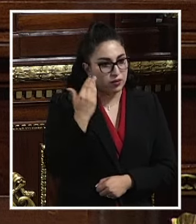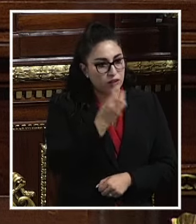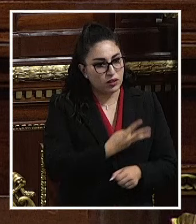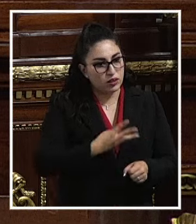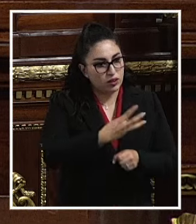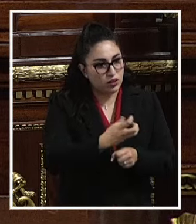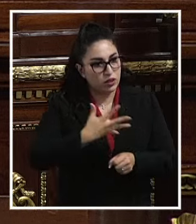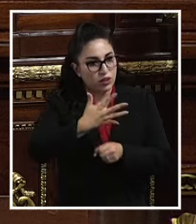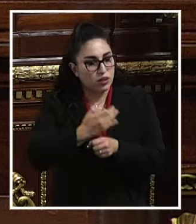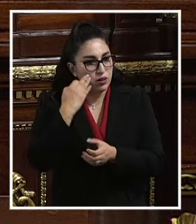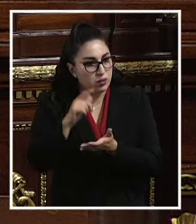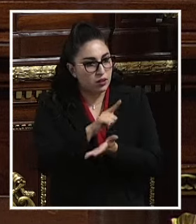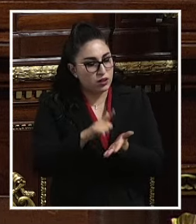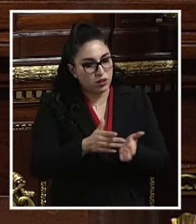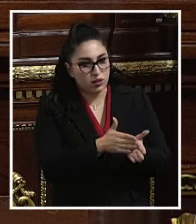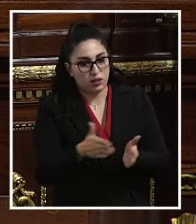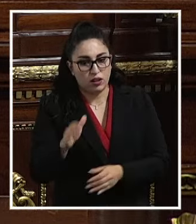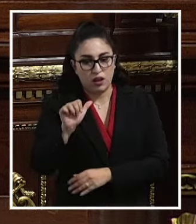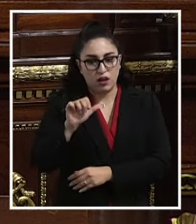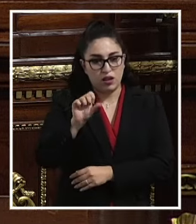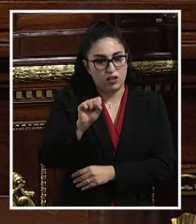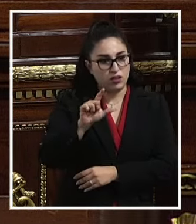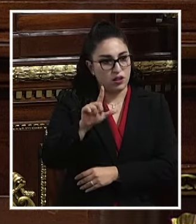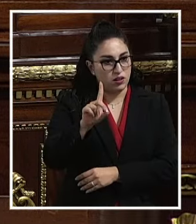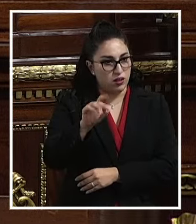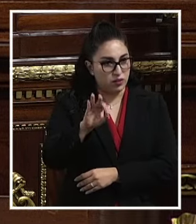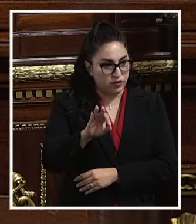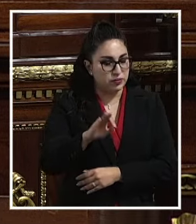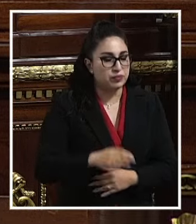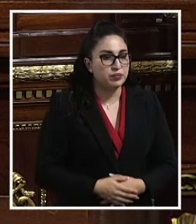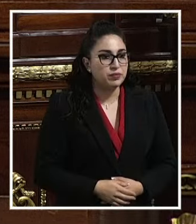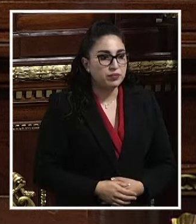quinta legislatura de la Asamblea Legislativa.